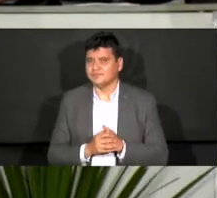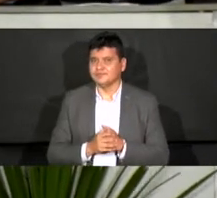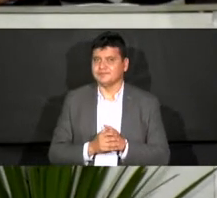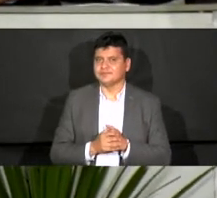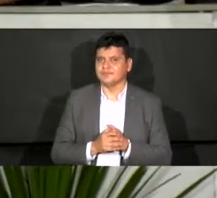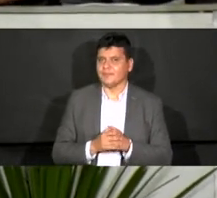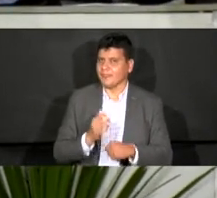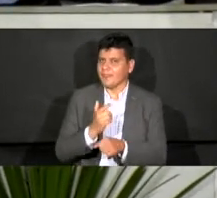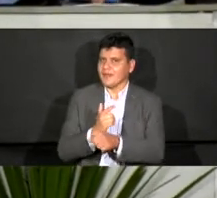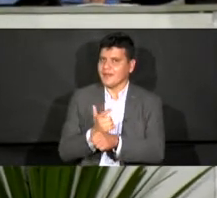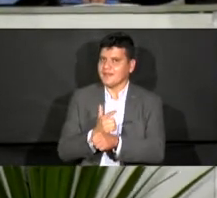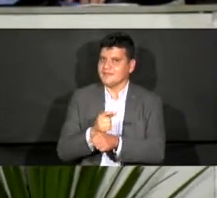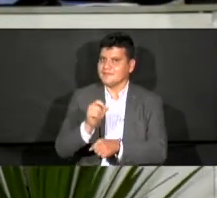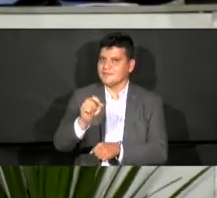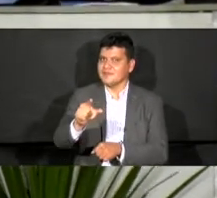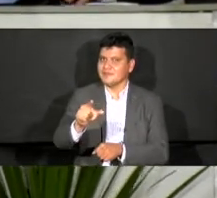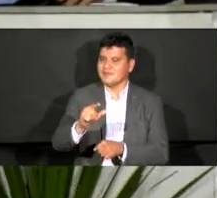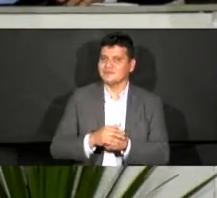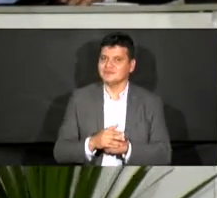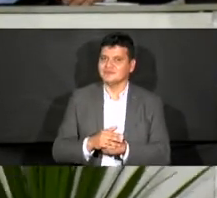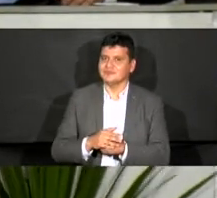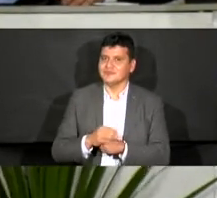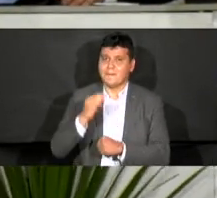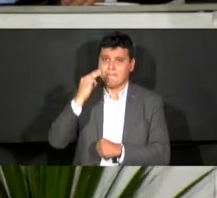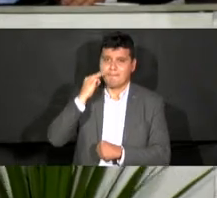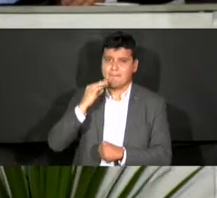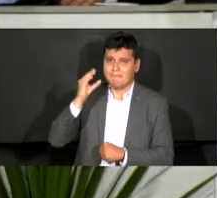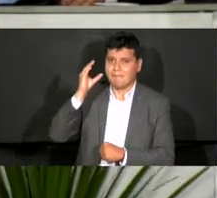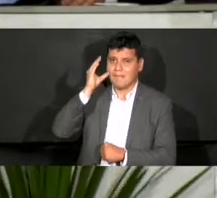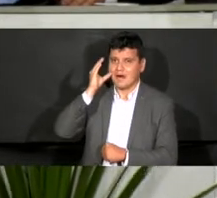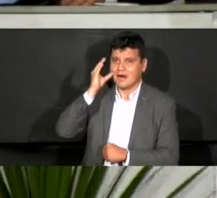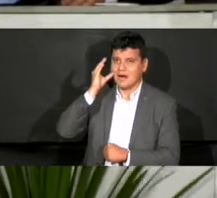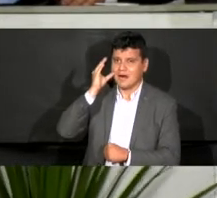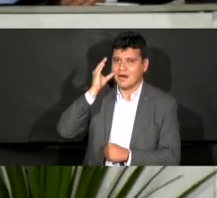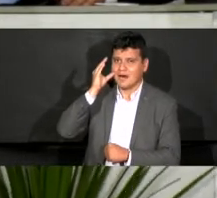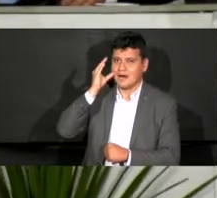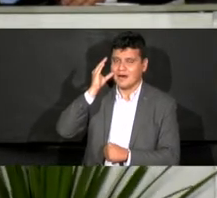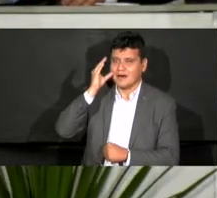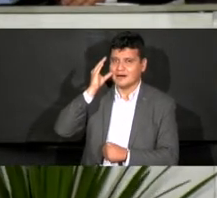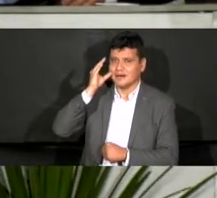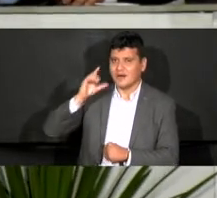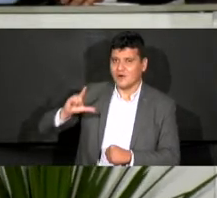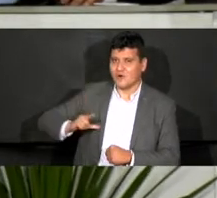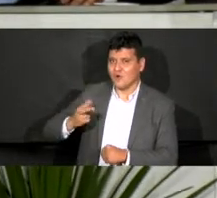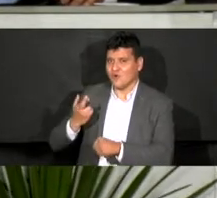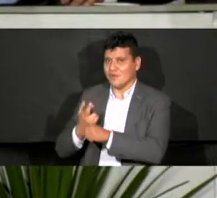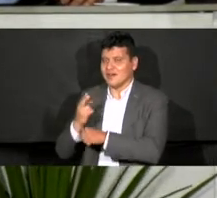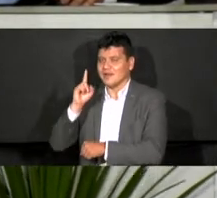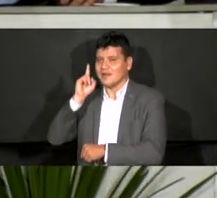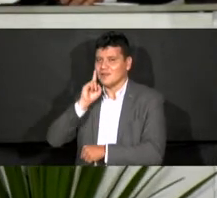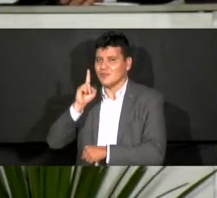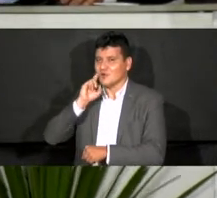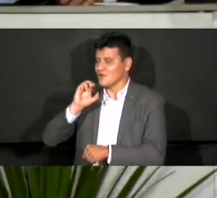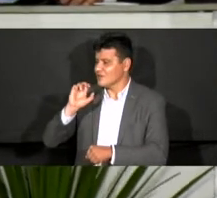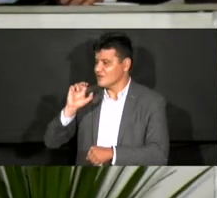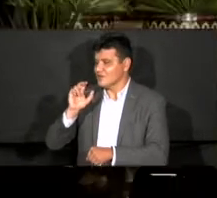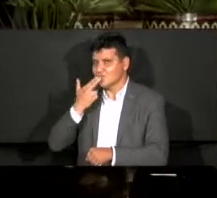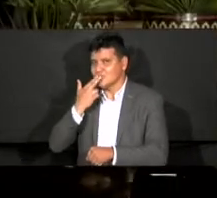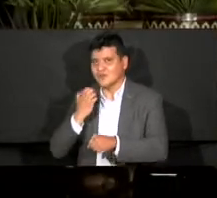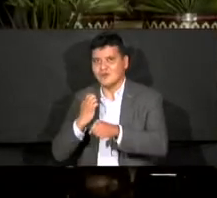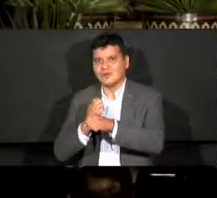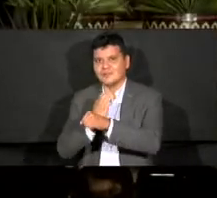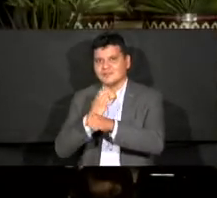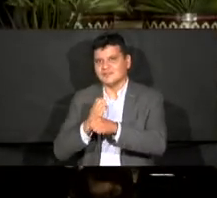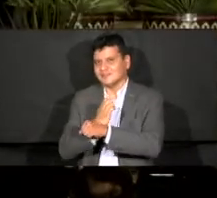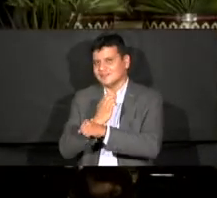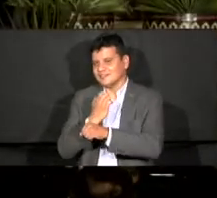la licenciada María Eugenia Campos Galván, gobernadora constitucional del Estado de Chihuahua,